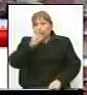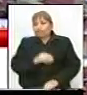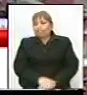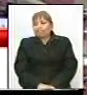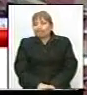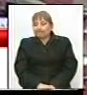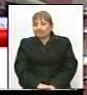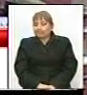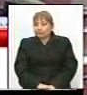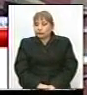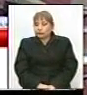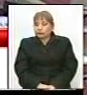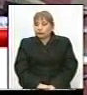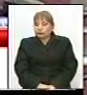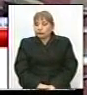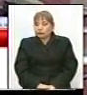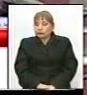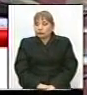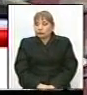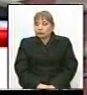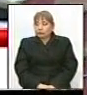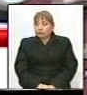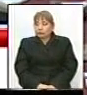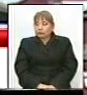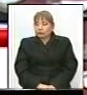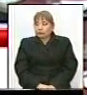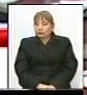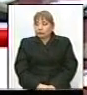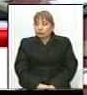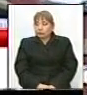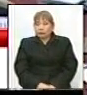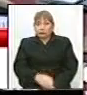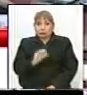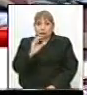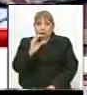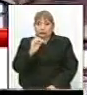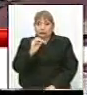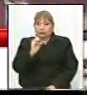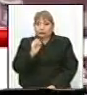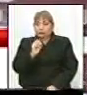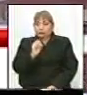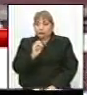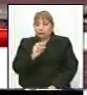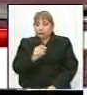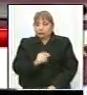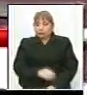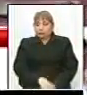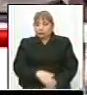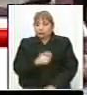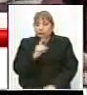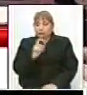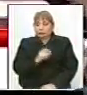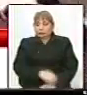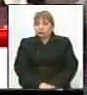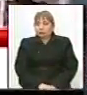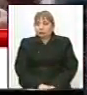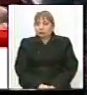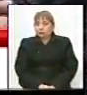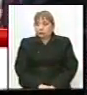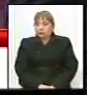Gracias, congresista. Para que responda el doctor Manuel Cos a la pregunta del congresista Cuña.